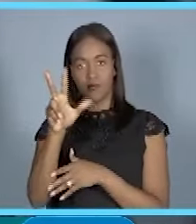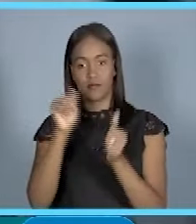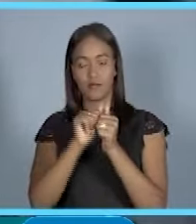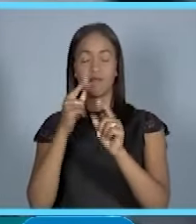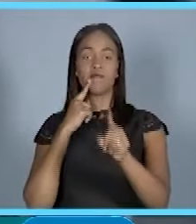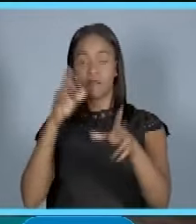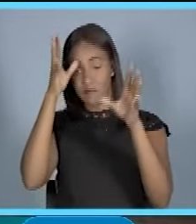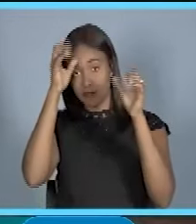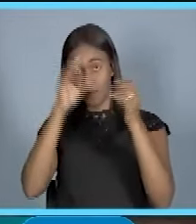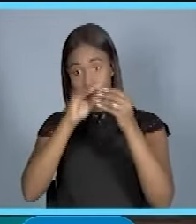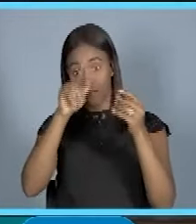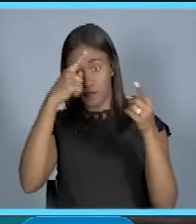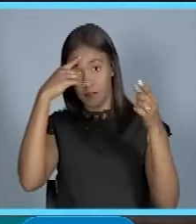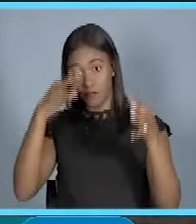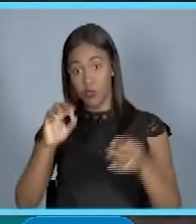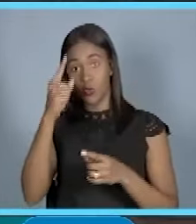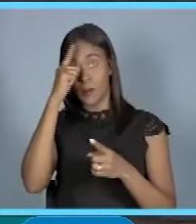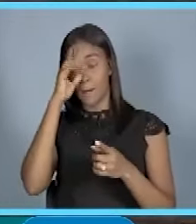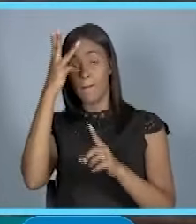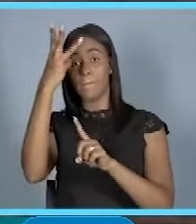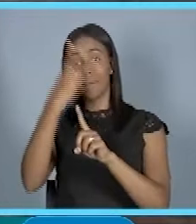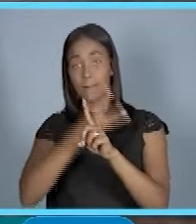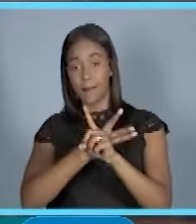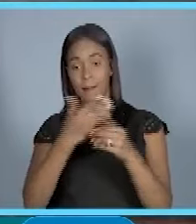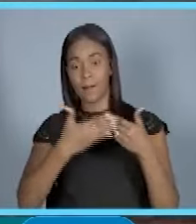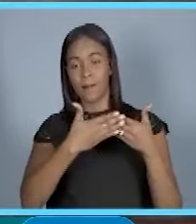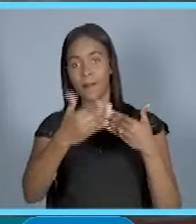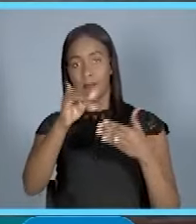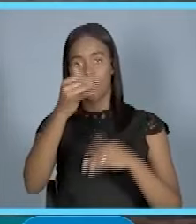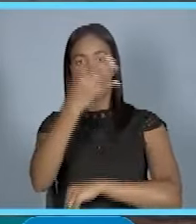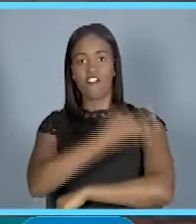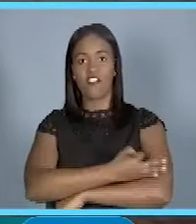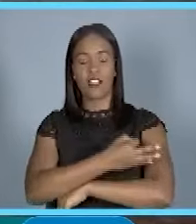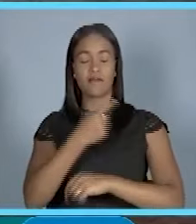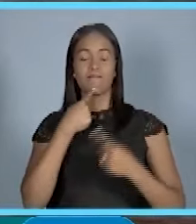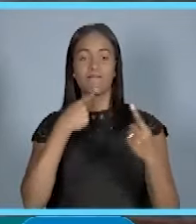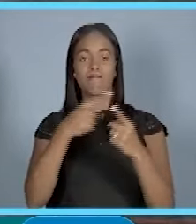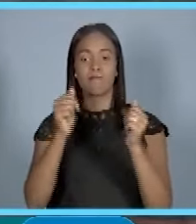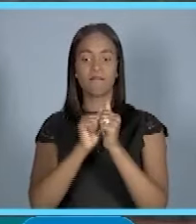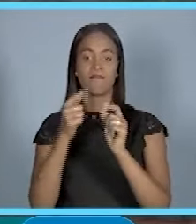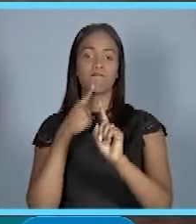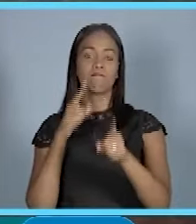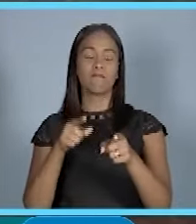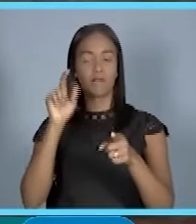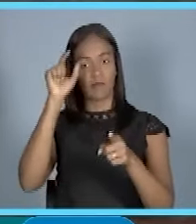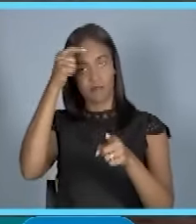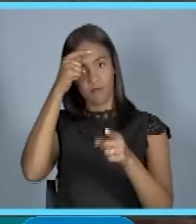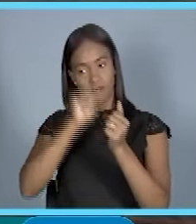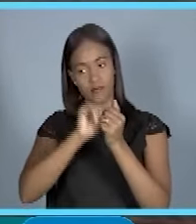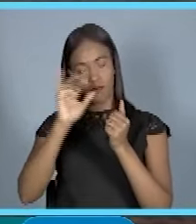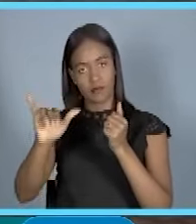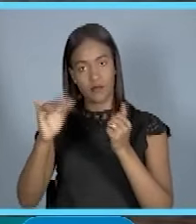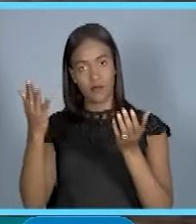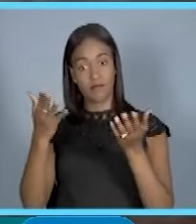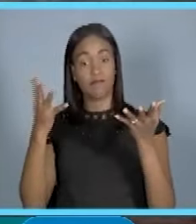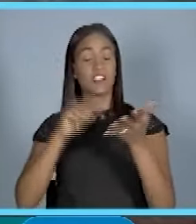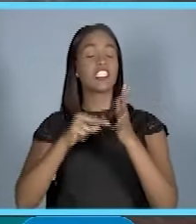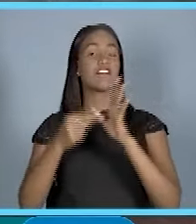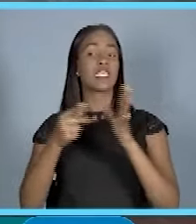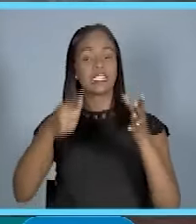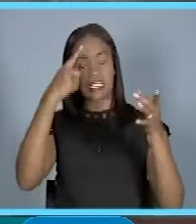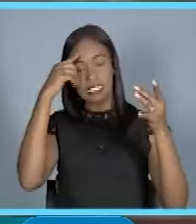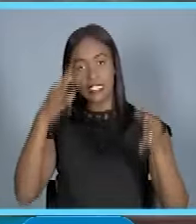mandatario manifestó que la medida solo será por 6 meses a partir de la fecha de emisión de la disposición gubernamental, lo que quiere decir que la